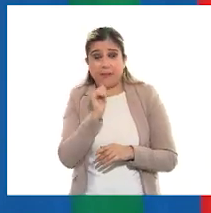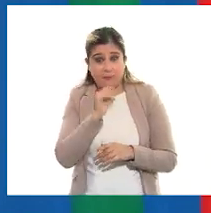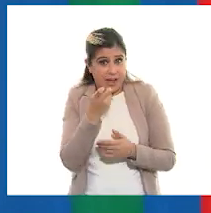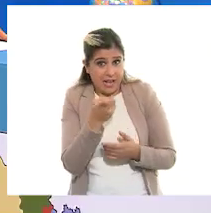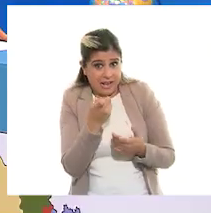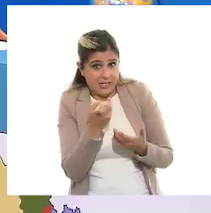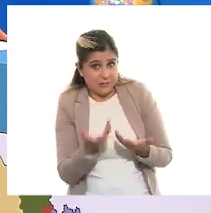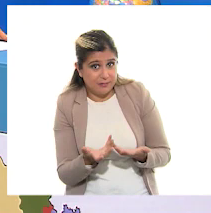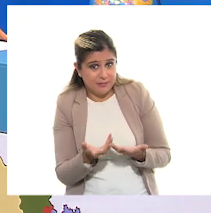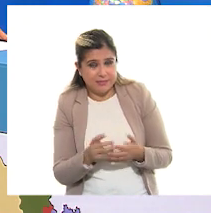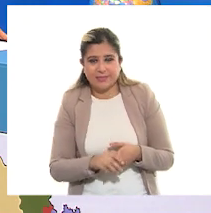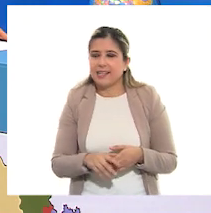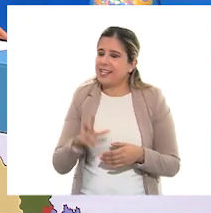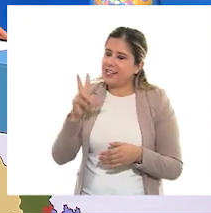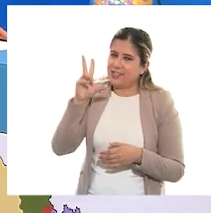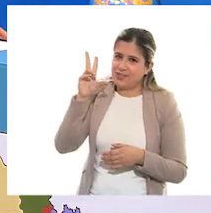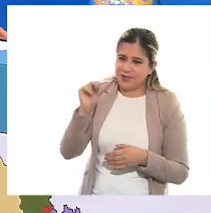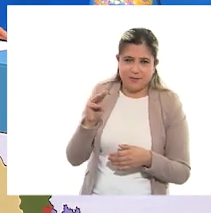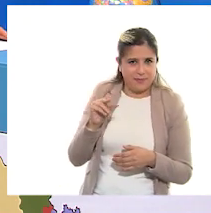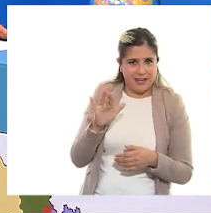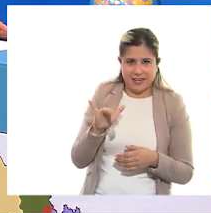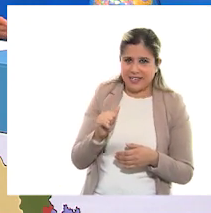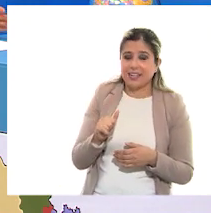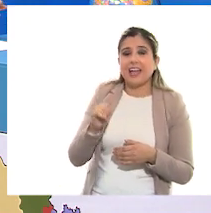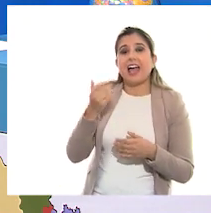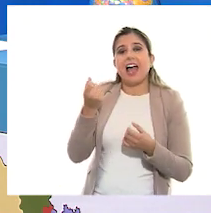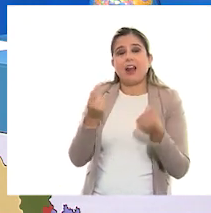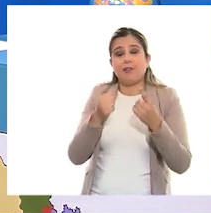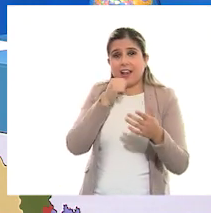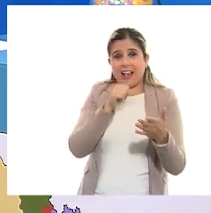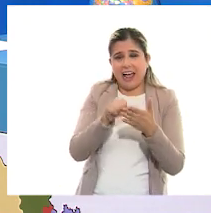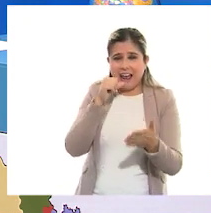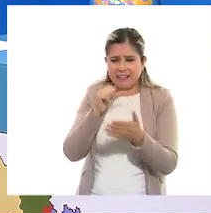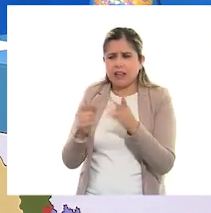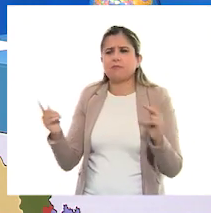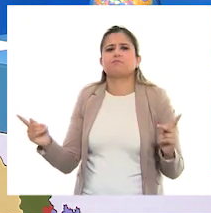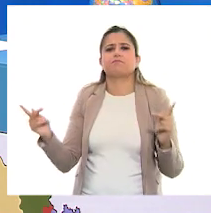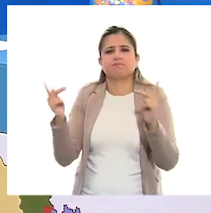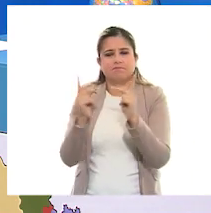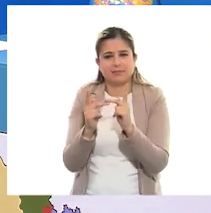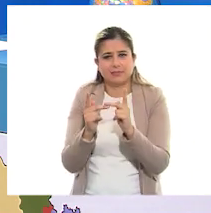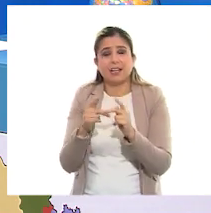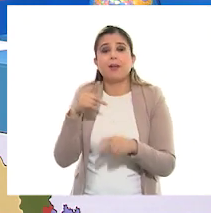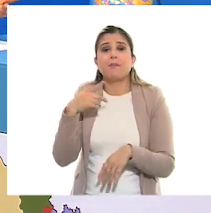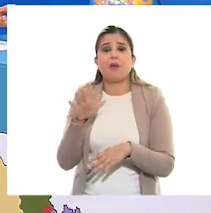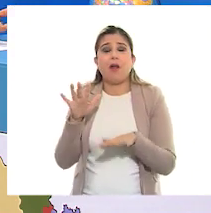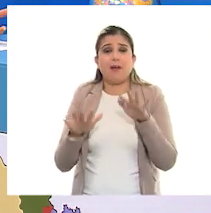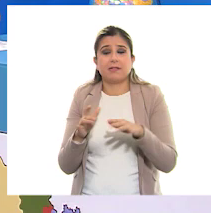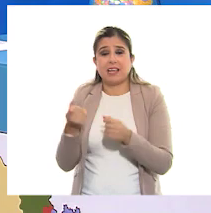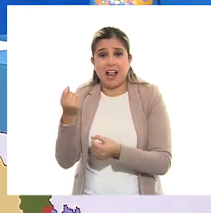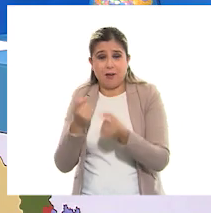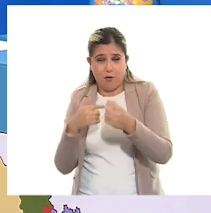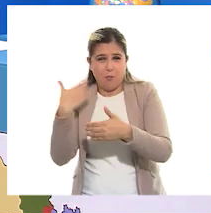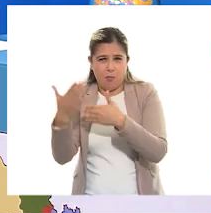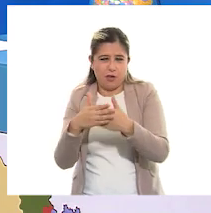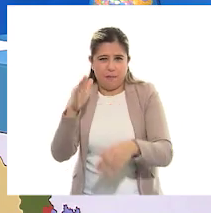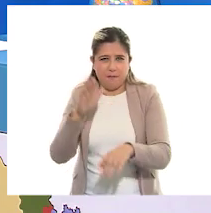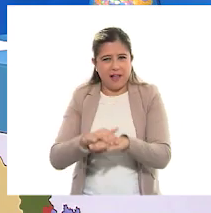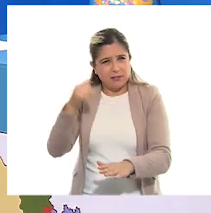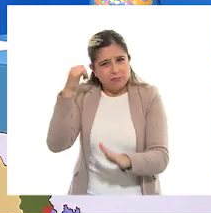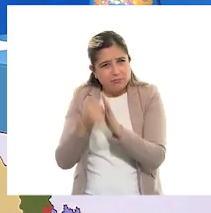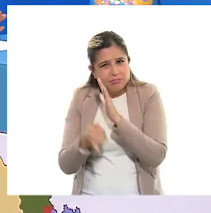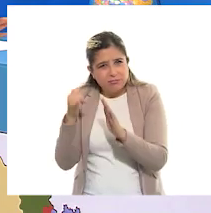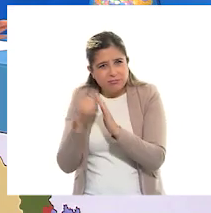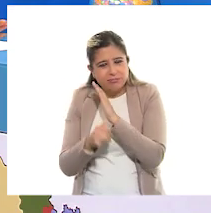Gaby? No, María. En este caso, ambas cartas coinciden en eso. Pero en sesiones posteriores, veremos que